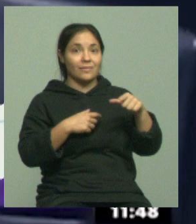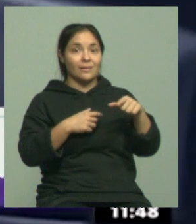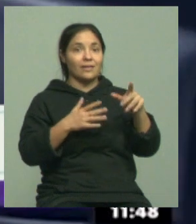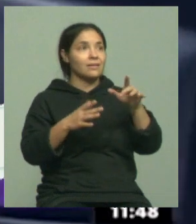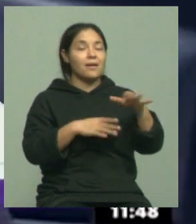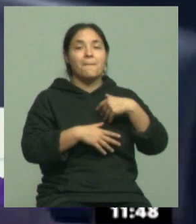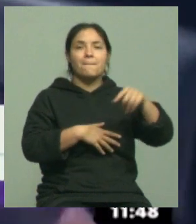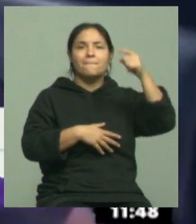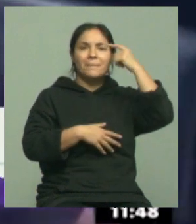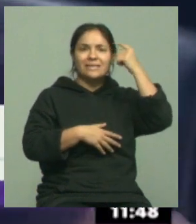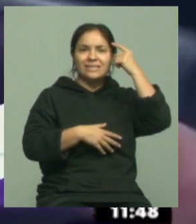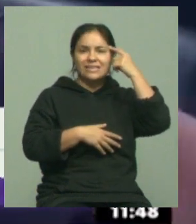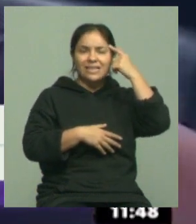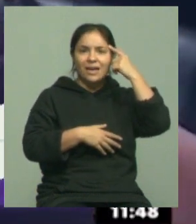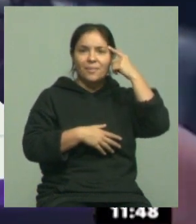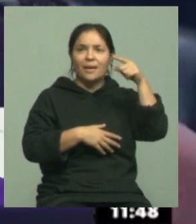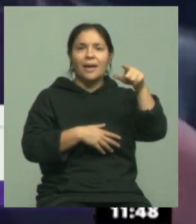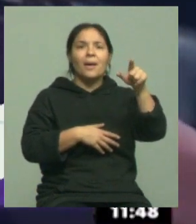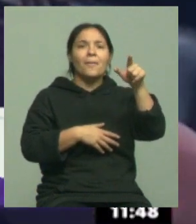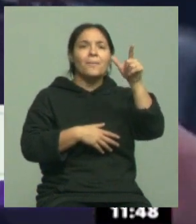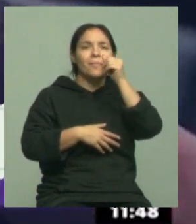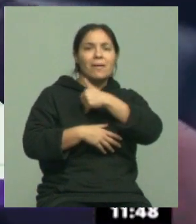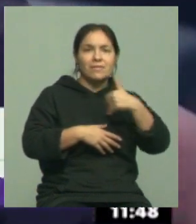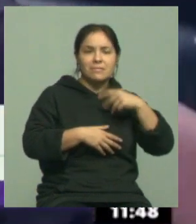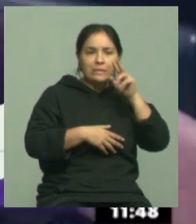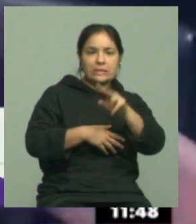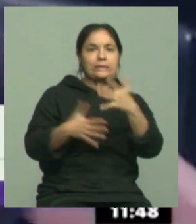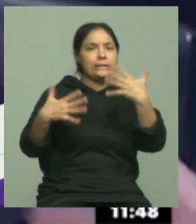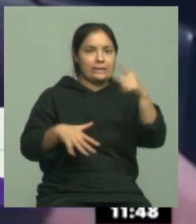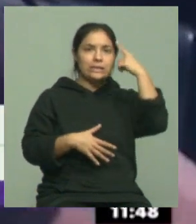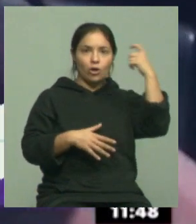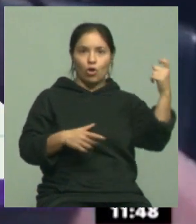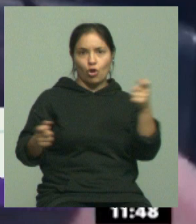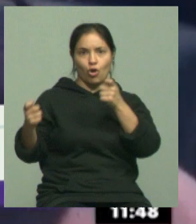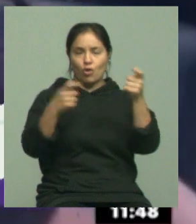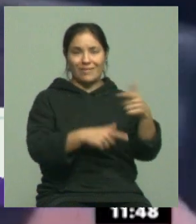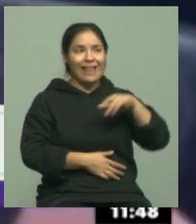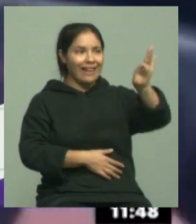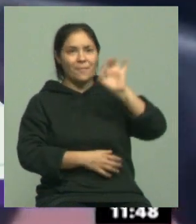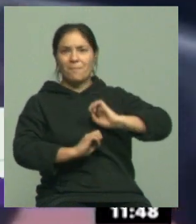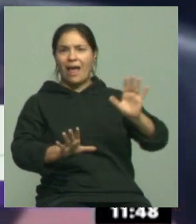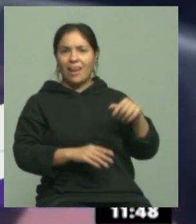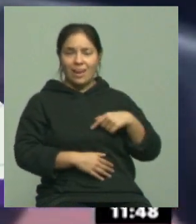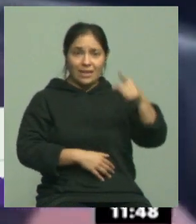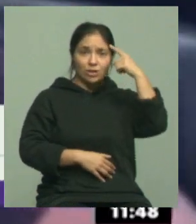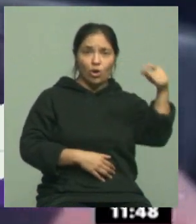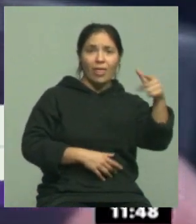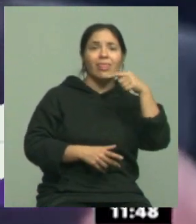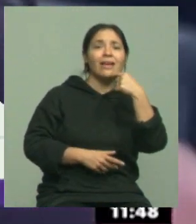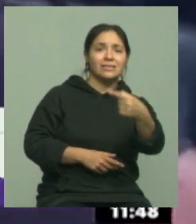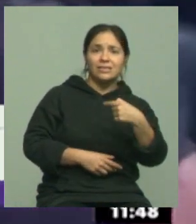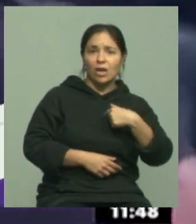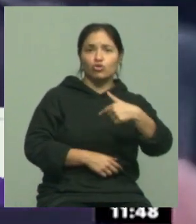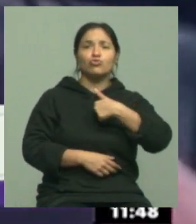infelicidad. Y me llevaron a un psicólogo mal elegido que dijo que yo estaba enfermo y que a su